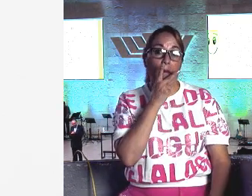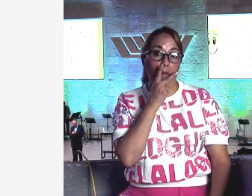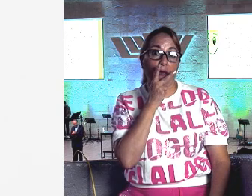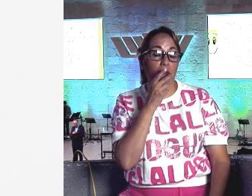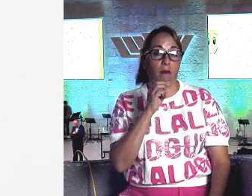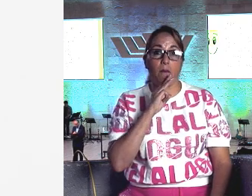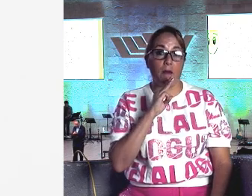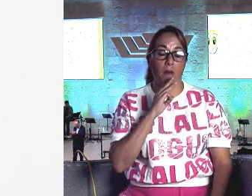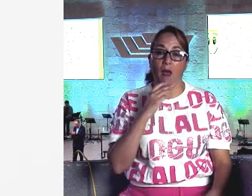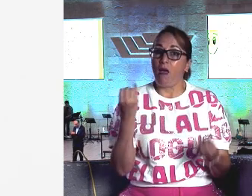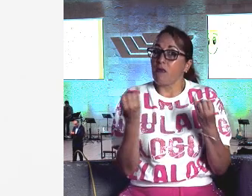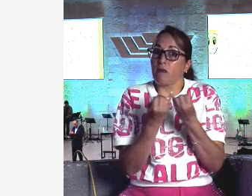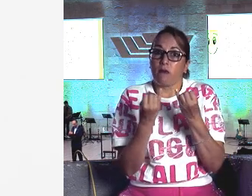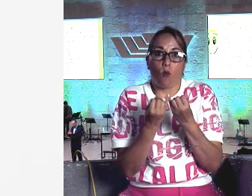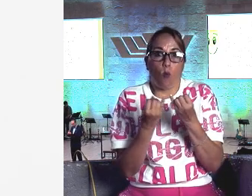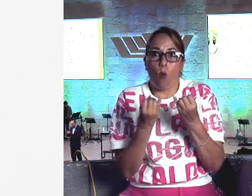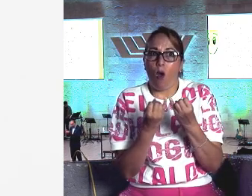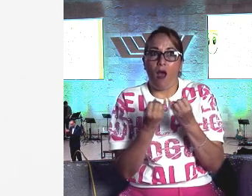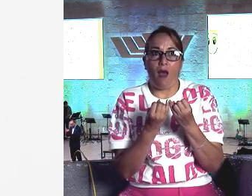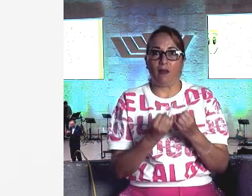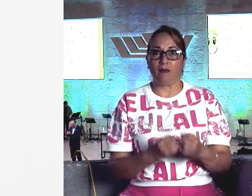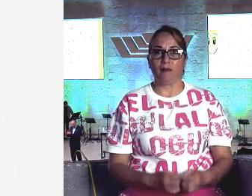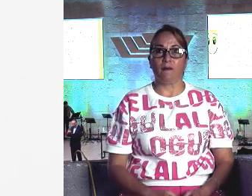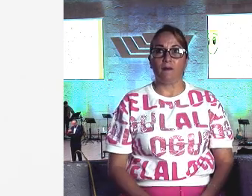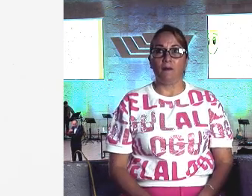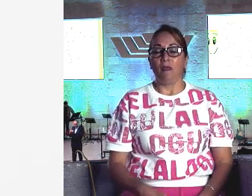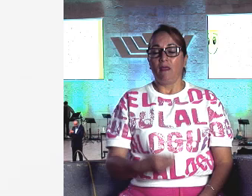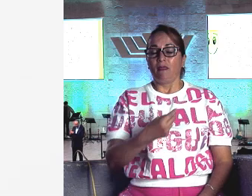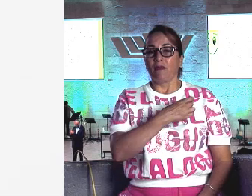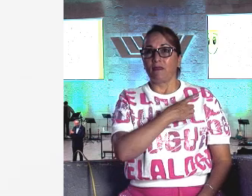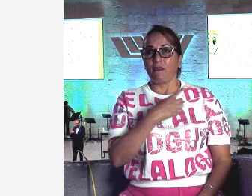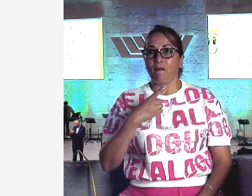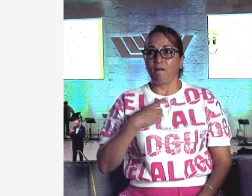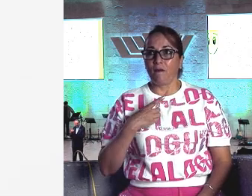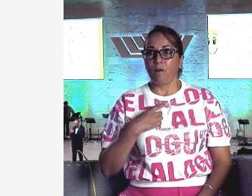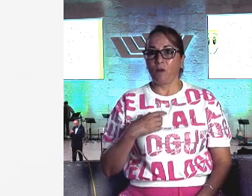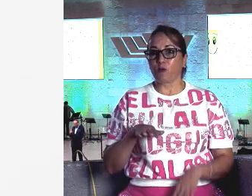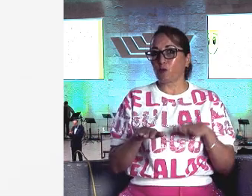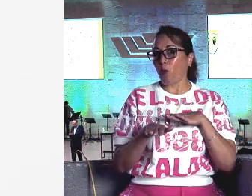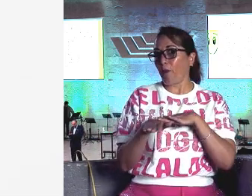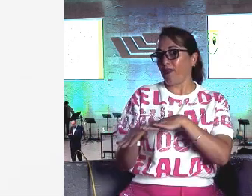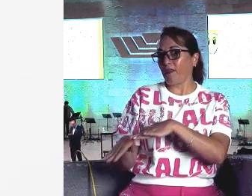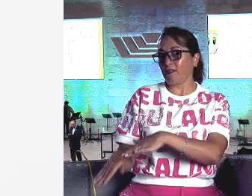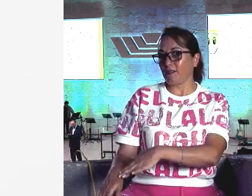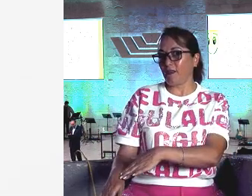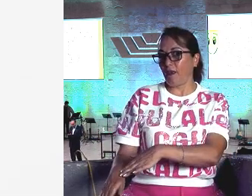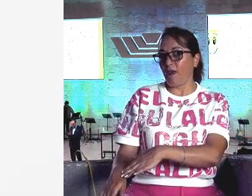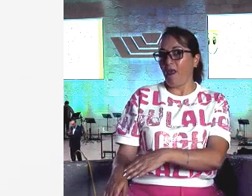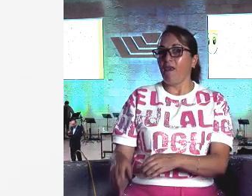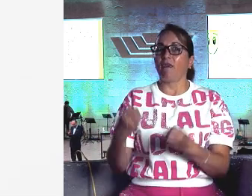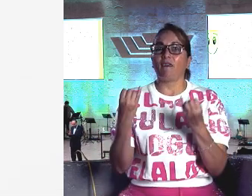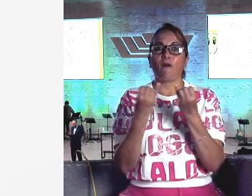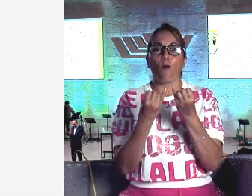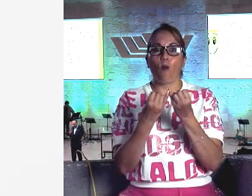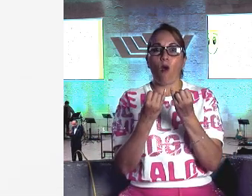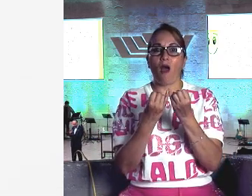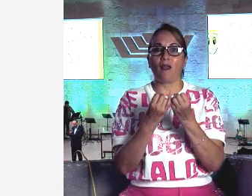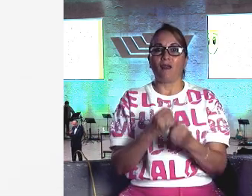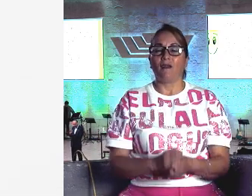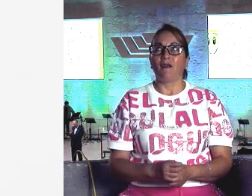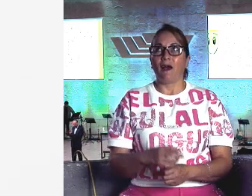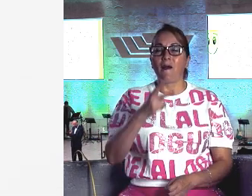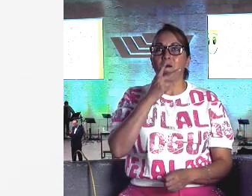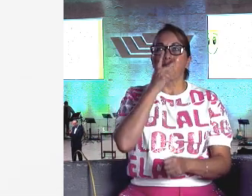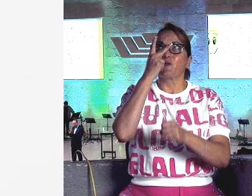disciplinaban, entonces, ¿acaso no deberíamos someternos aún más a la disciplina del Padre, de nuestro Señor, de nuestro